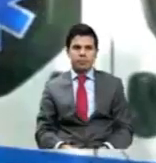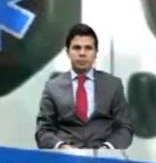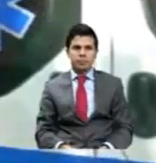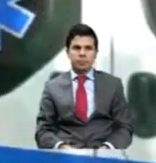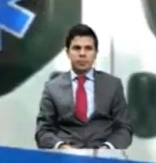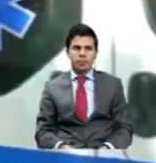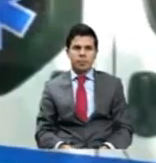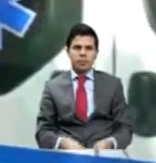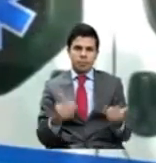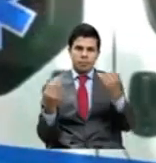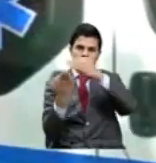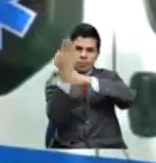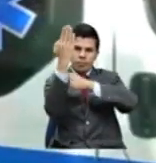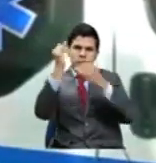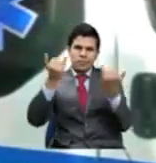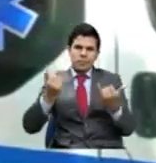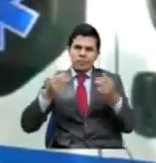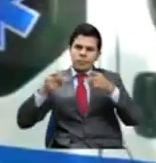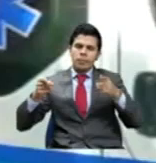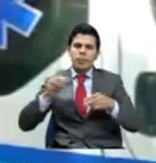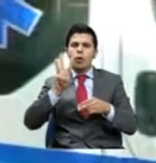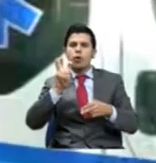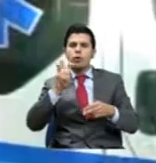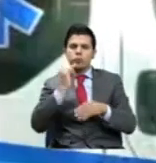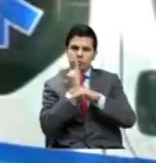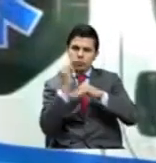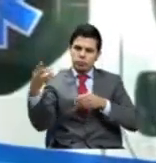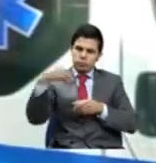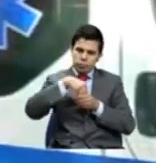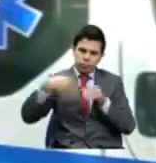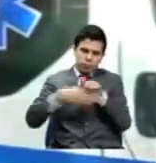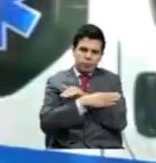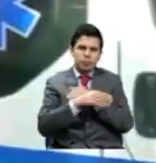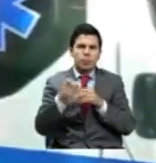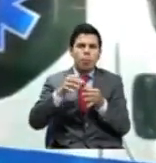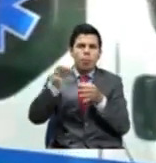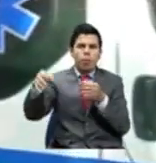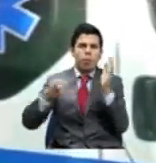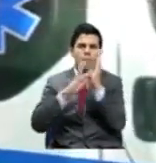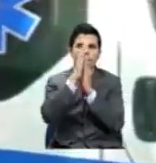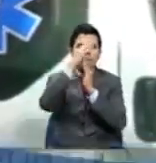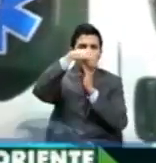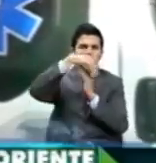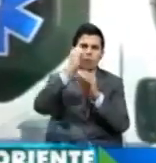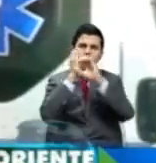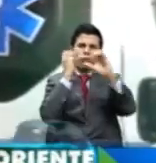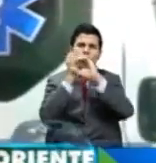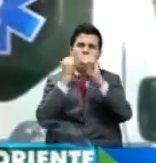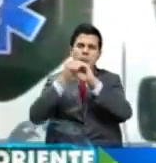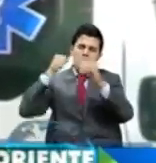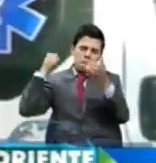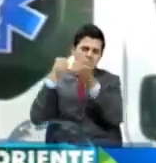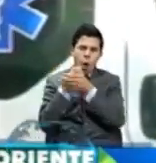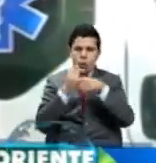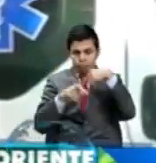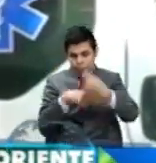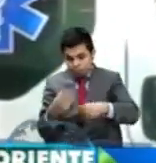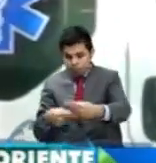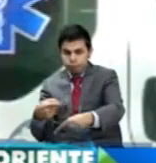La madrugada ingresaron a la institución 8 pacientes provenientes de El Playón, un accidente de tránsito de un bus.